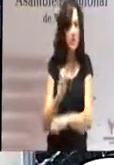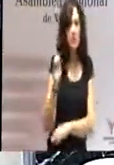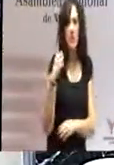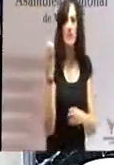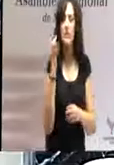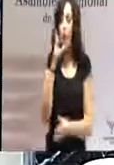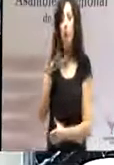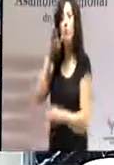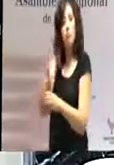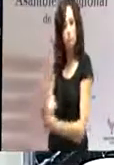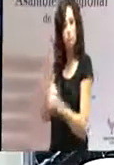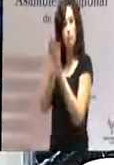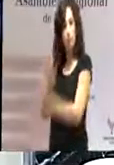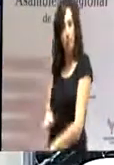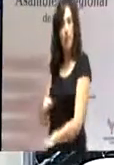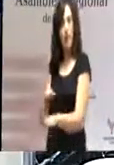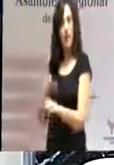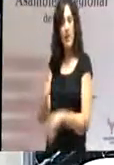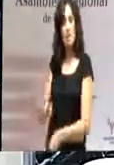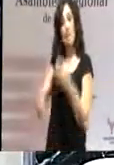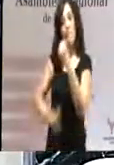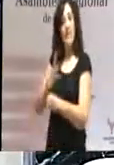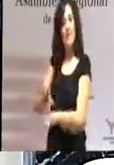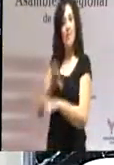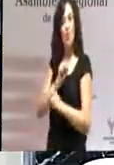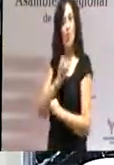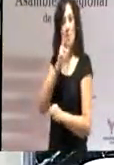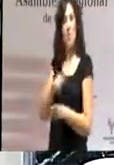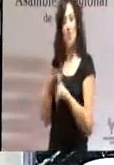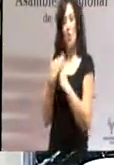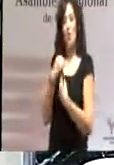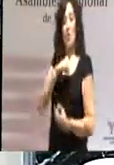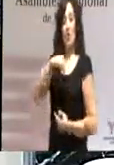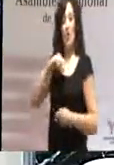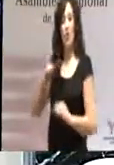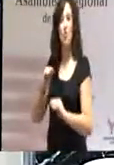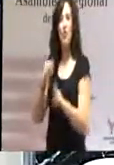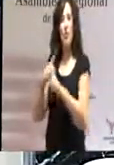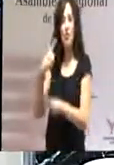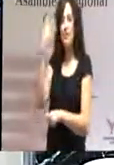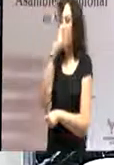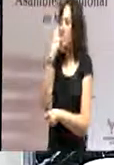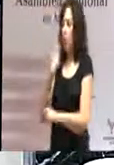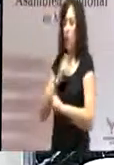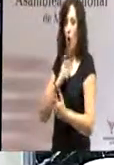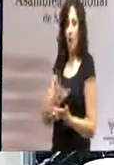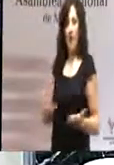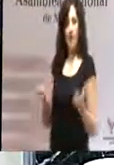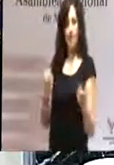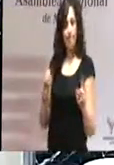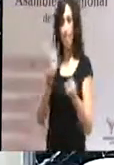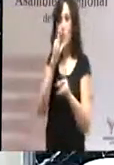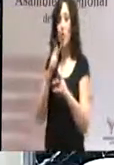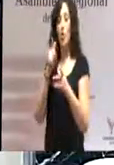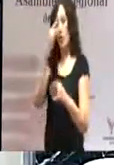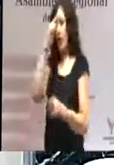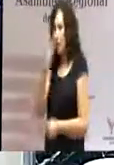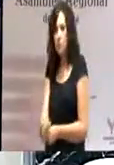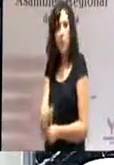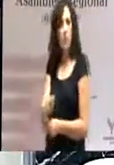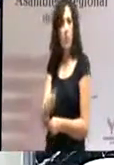investidura, no por la confianza que nos generaba su situación personal y procesal, sino por el inmenso respeto que